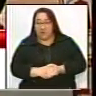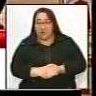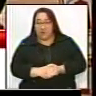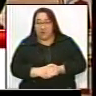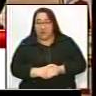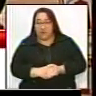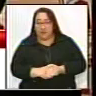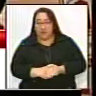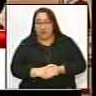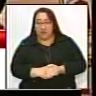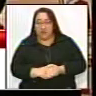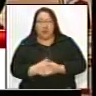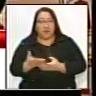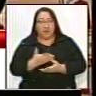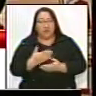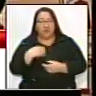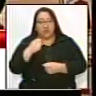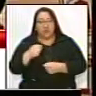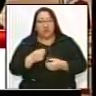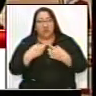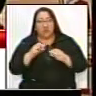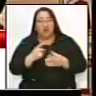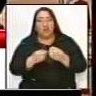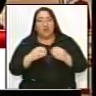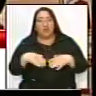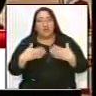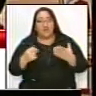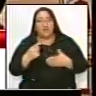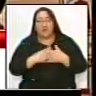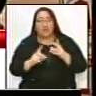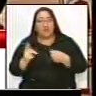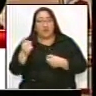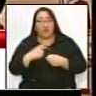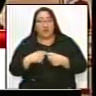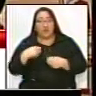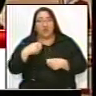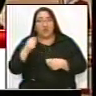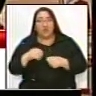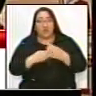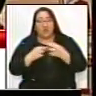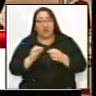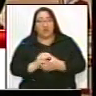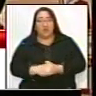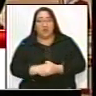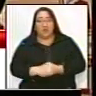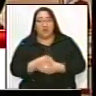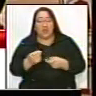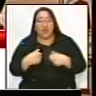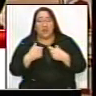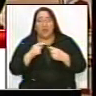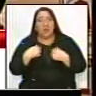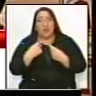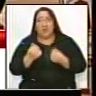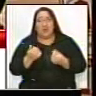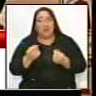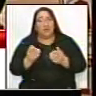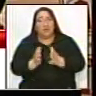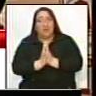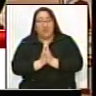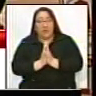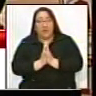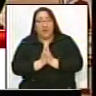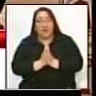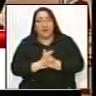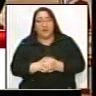me invita para una subasta pública. ¿Cómo es posible que yo vaya a participar en una subasta pública? La vida no tiene precio. Doctora, por favor, no